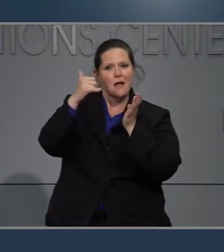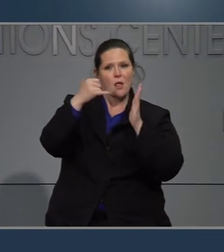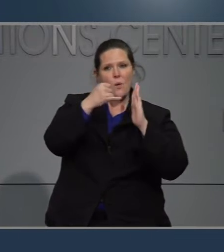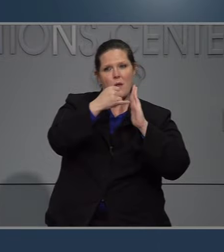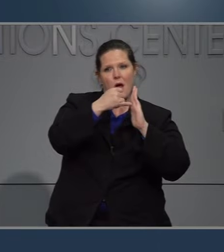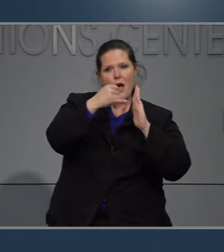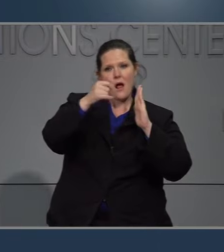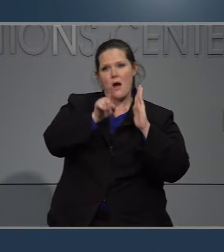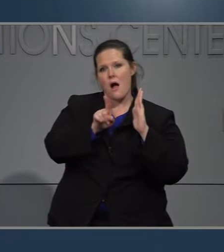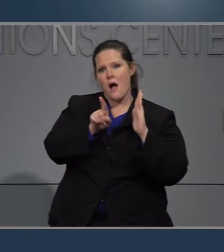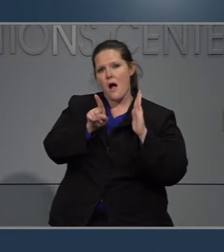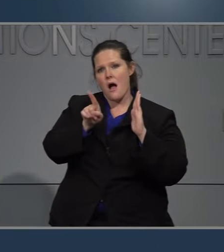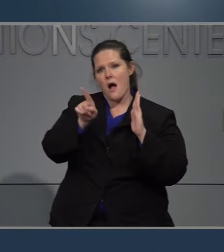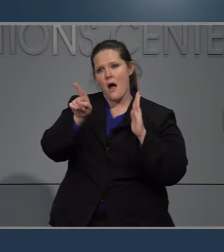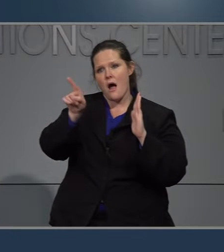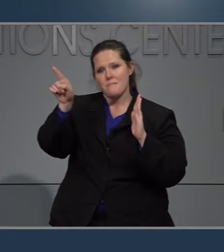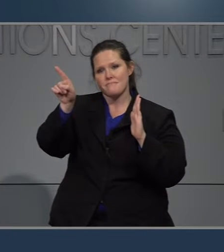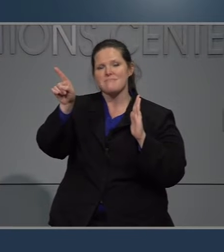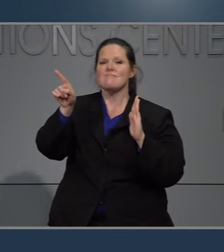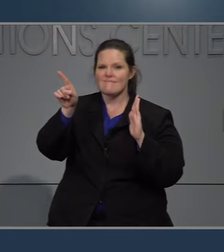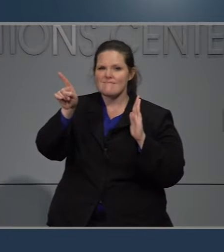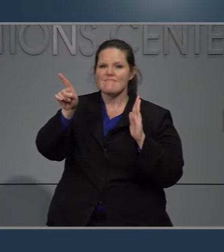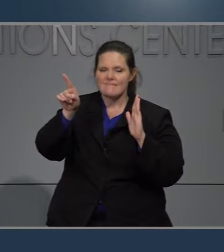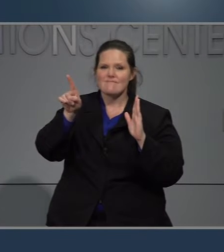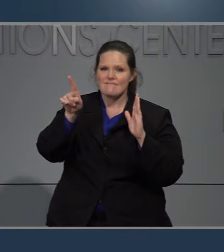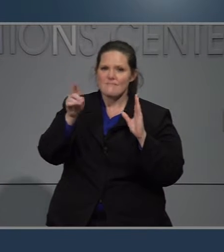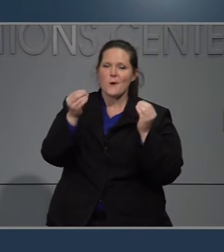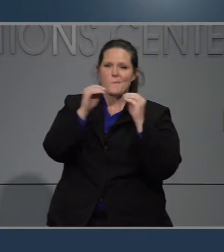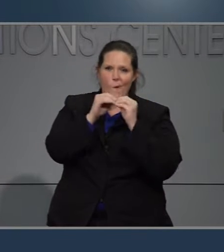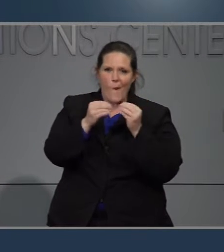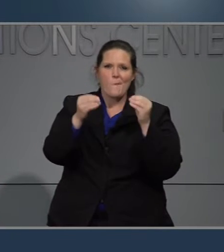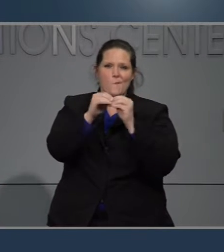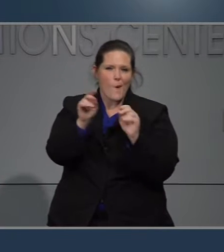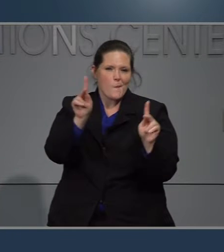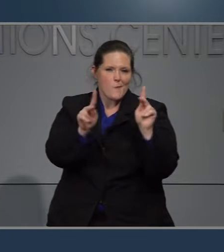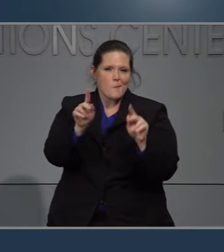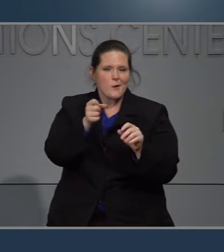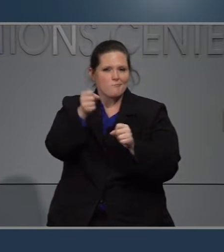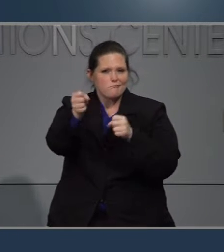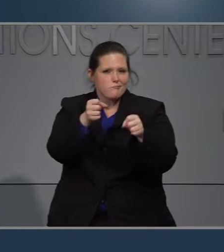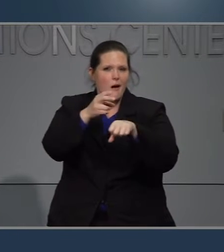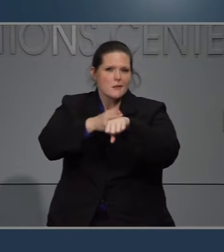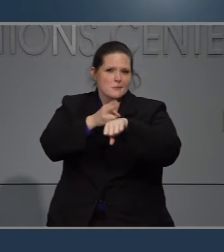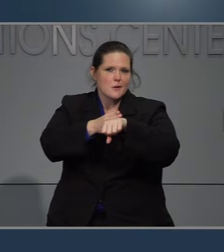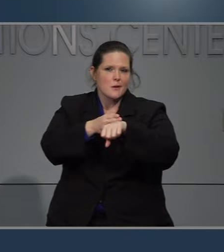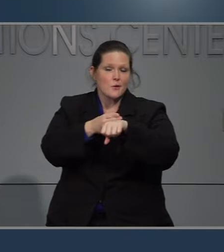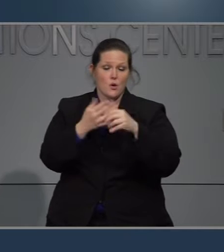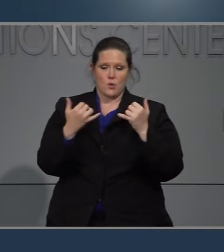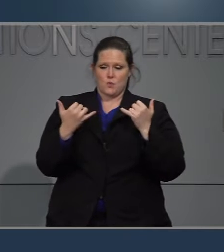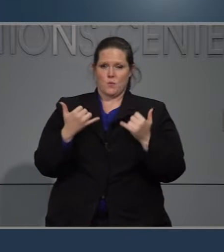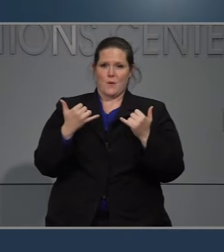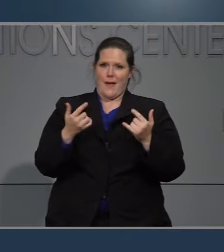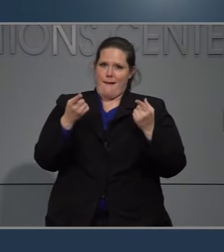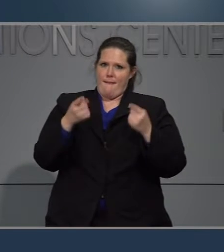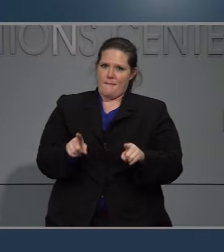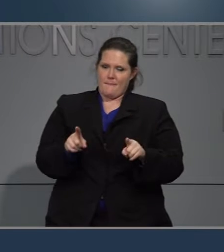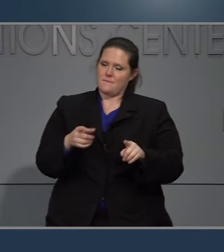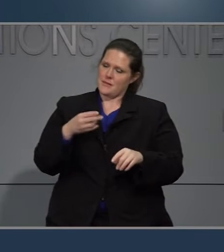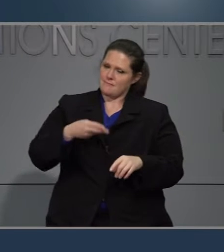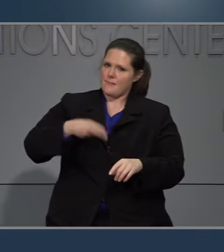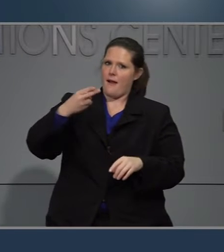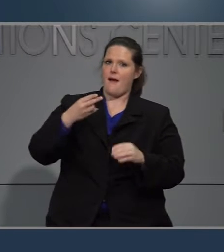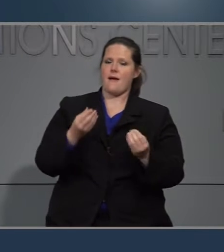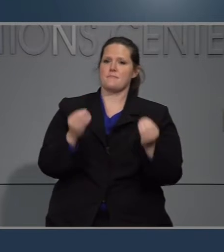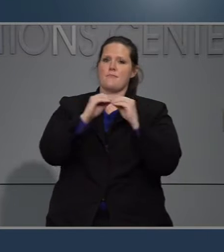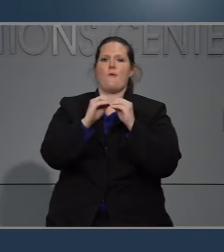en aumento. Y hoy es el día con la cantidad más alta de hospitalizaciones a nivel estatal. Y como he mencionado antes, lo